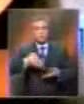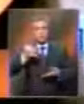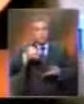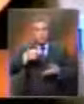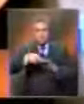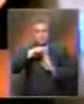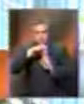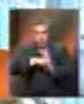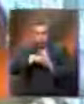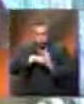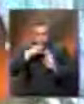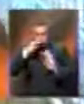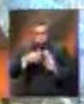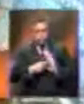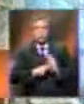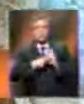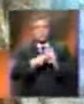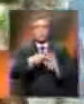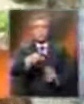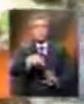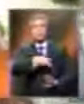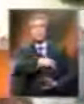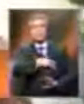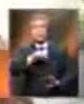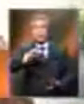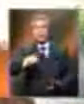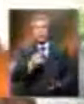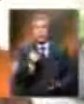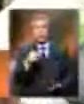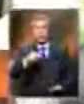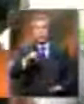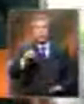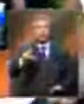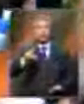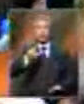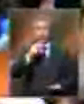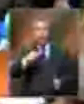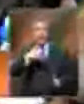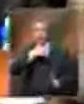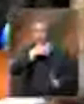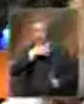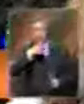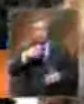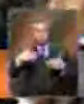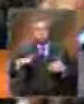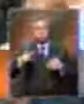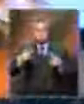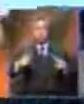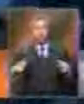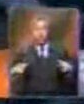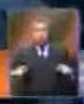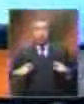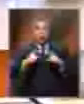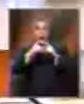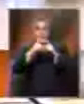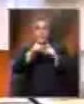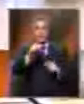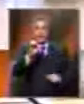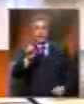Perfeccionaron su proyecto y lo presentaron al Premio Junior del Agua, que podría llevarlas a la cumbre mundial que se realiza cada año en